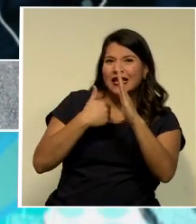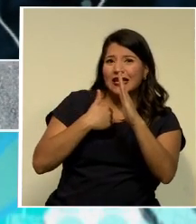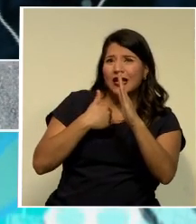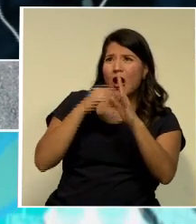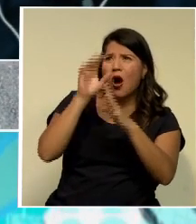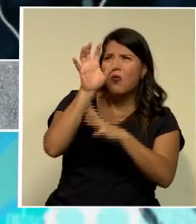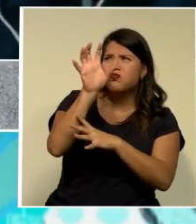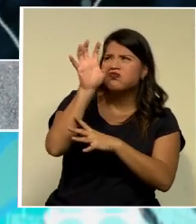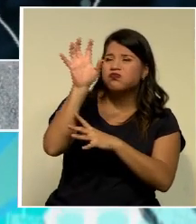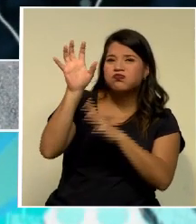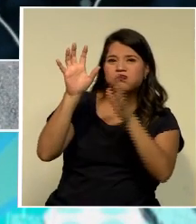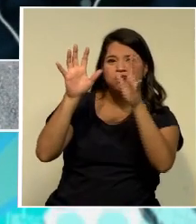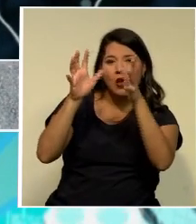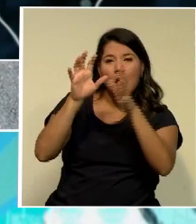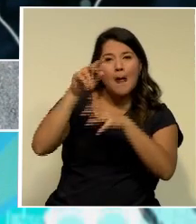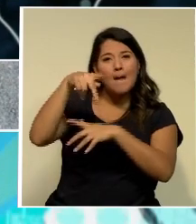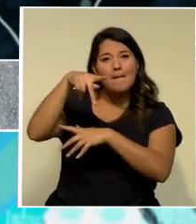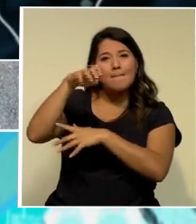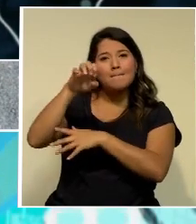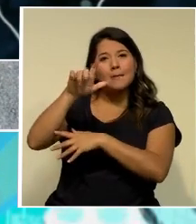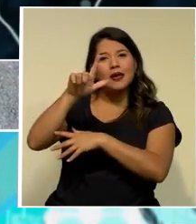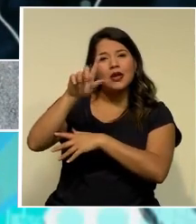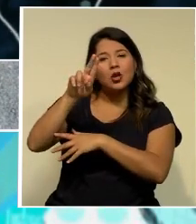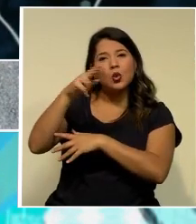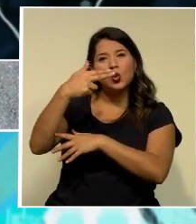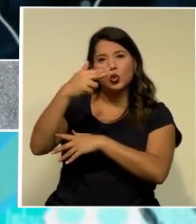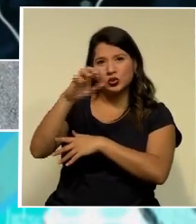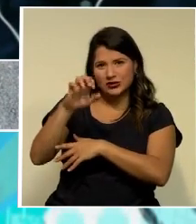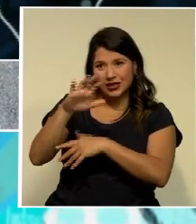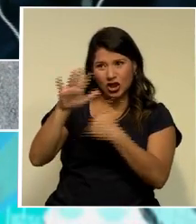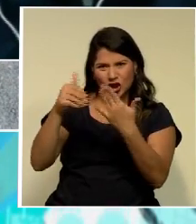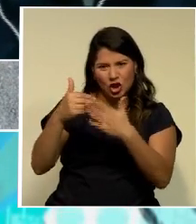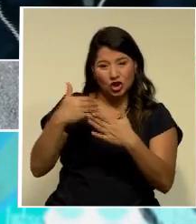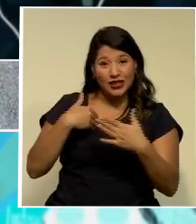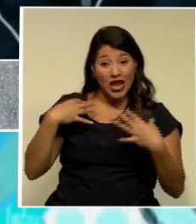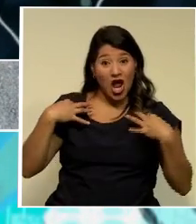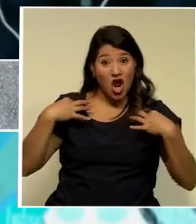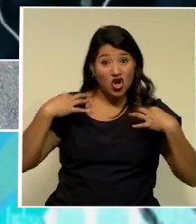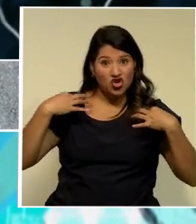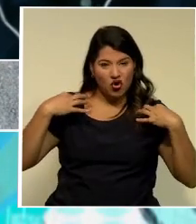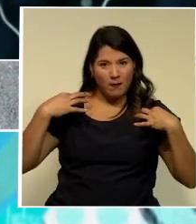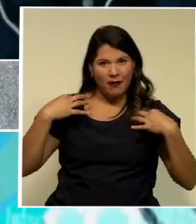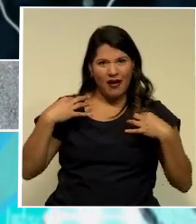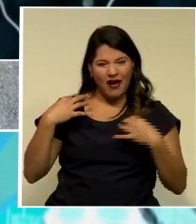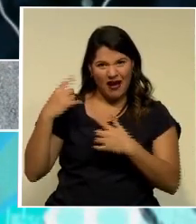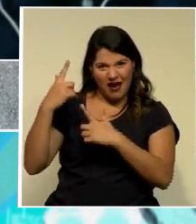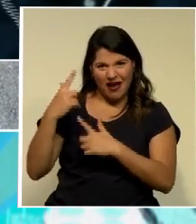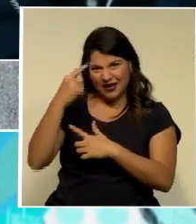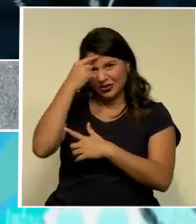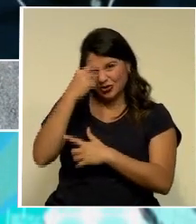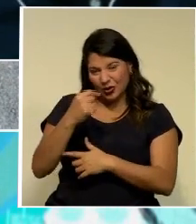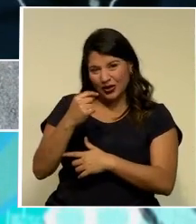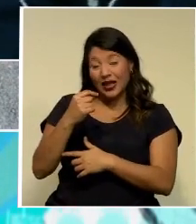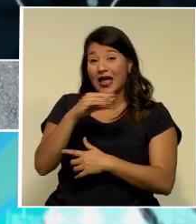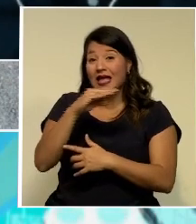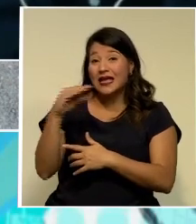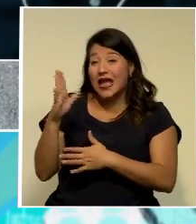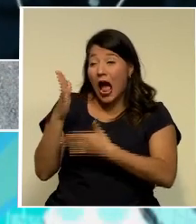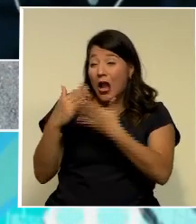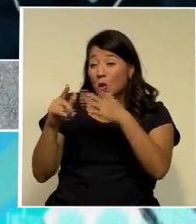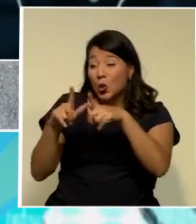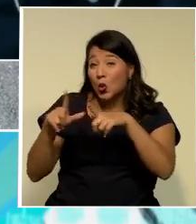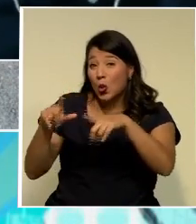peluches que todos estaban vestidos de fatiga militar. Y en algunos sectores de la casa, en las esquinas sobre